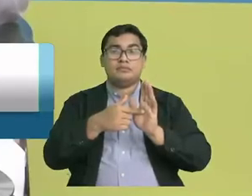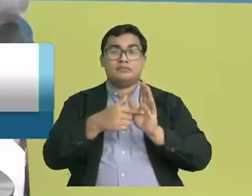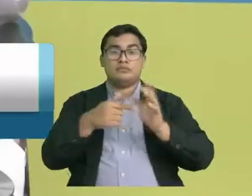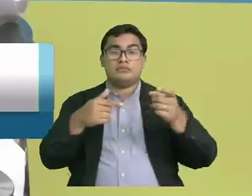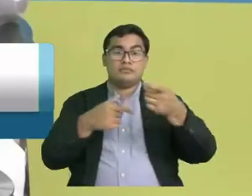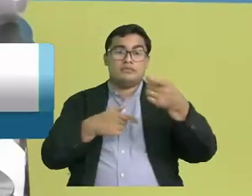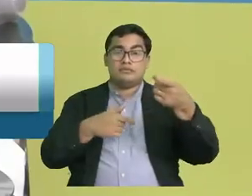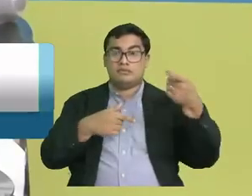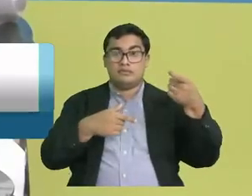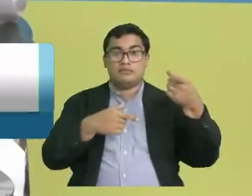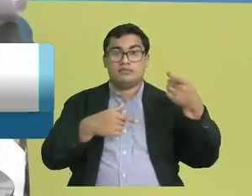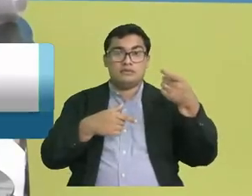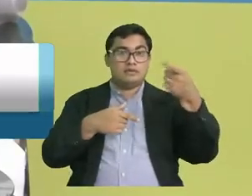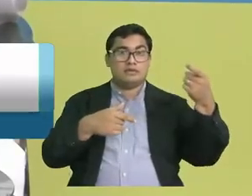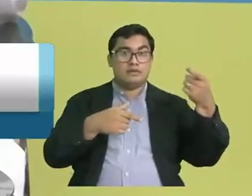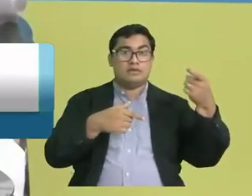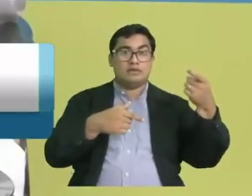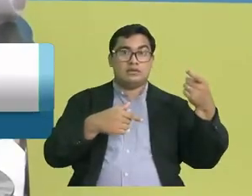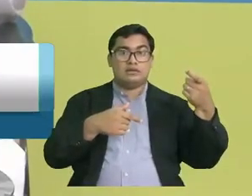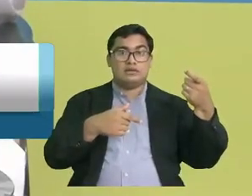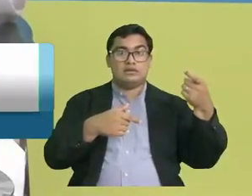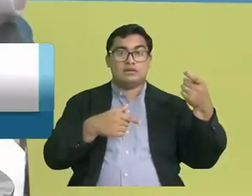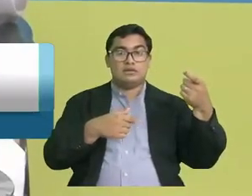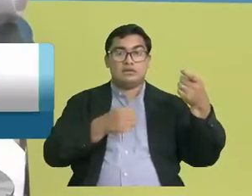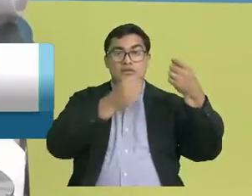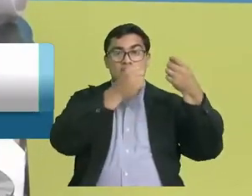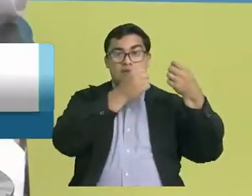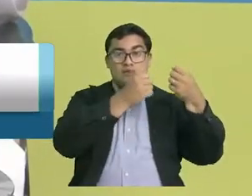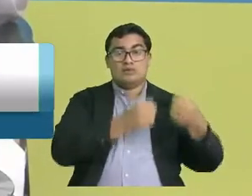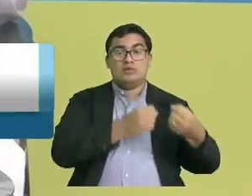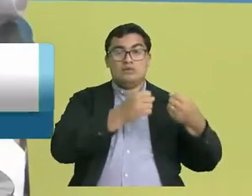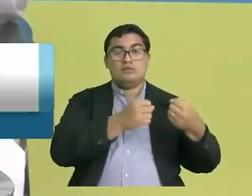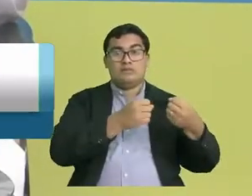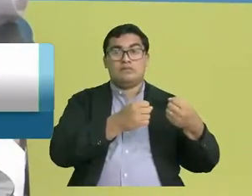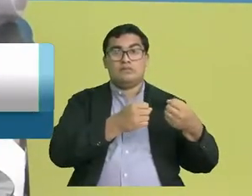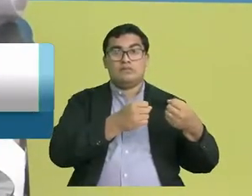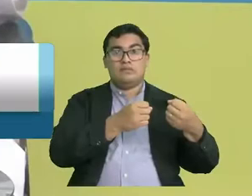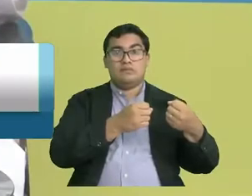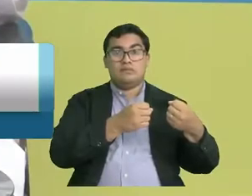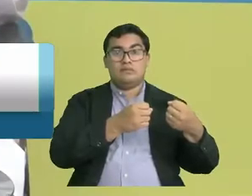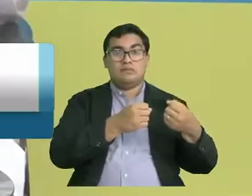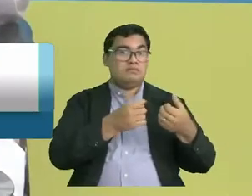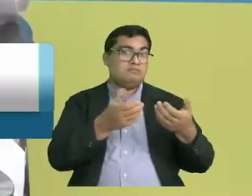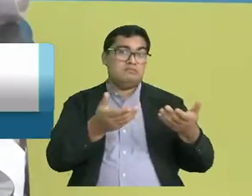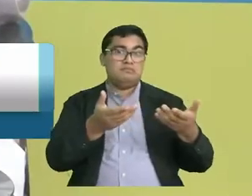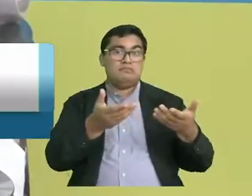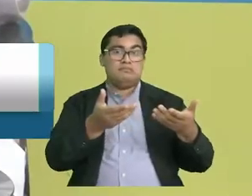una persona XX, porque estamos hablando de un varón y de un espermatozoide que llevaría un X,